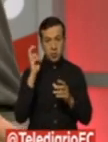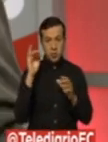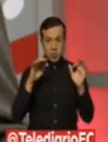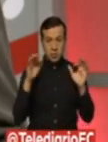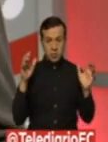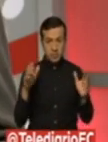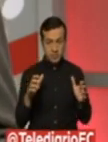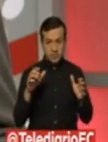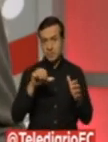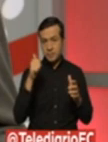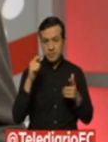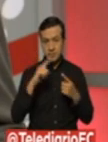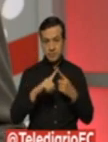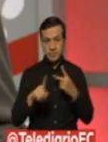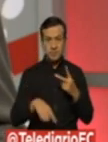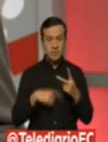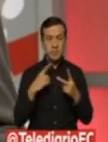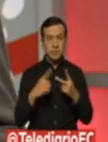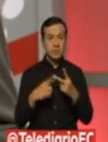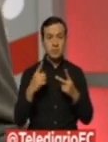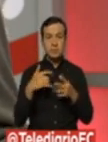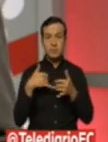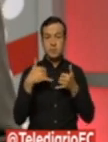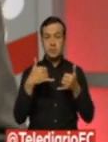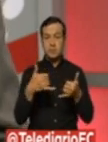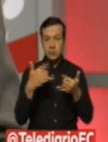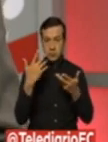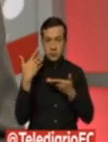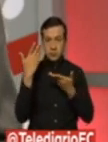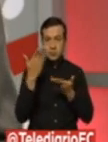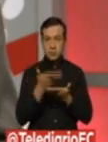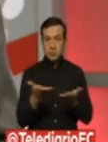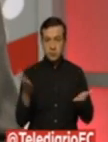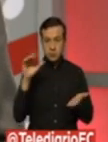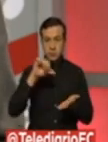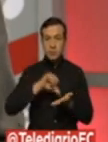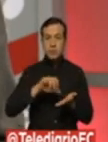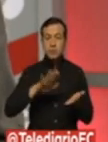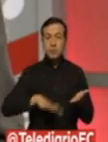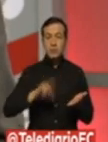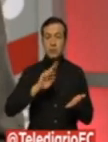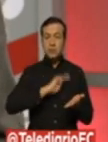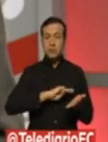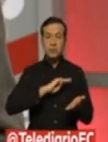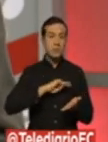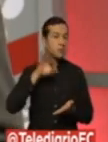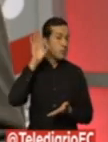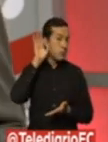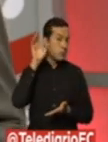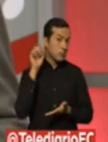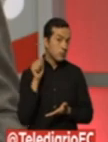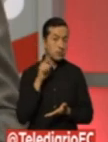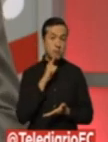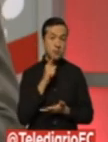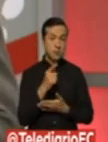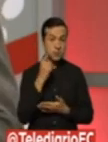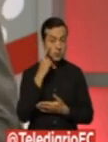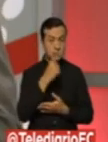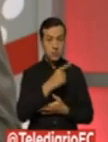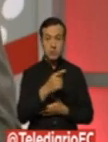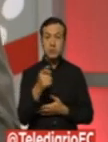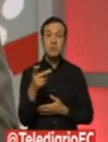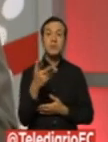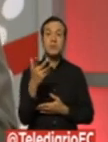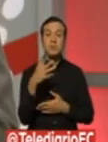turística otro otro premio que fue distinguido a la ciudad de el municipio de cuenca fue donde se hizo se